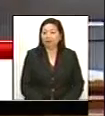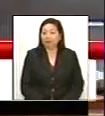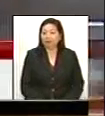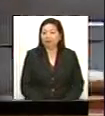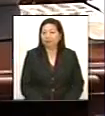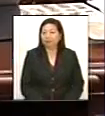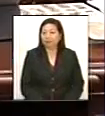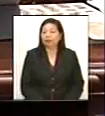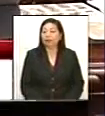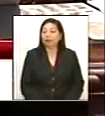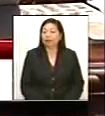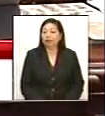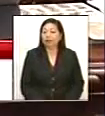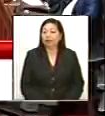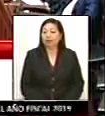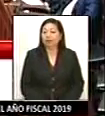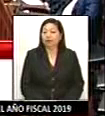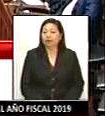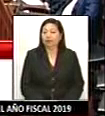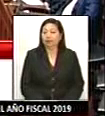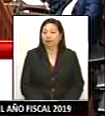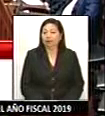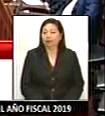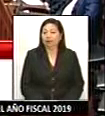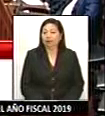presidente. Congresista Domínguez.